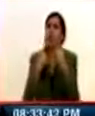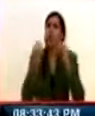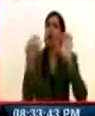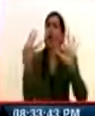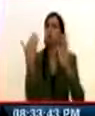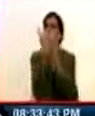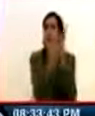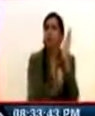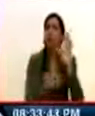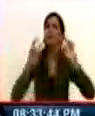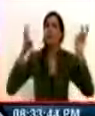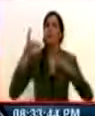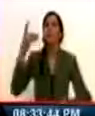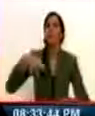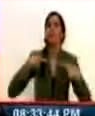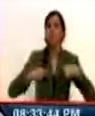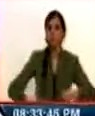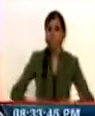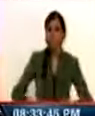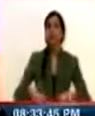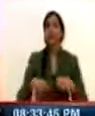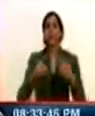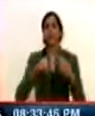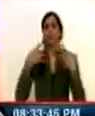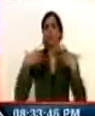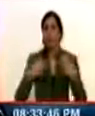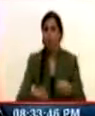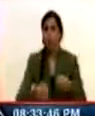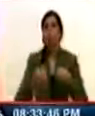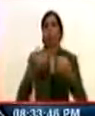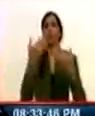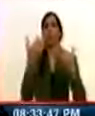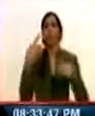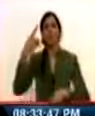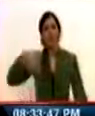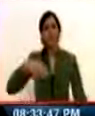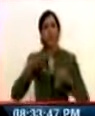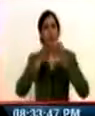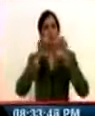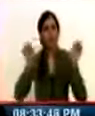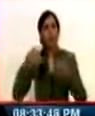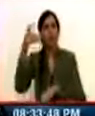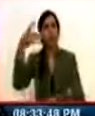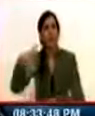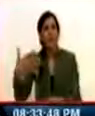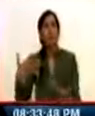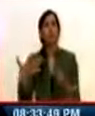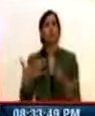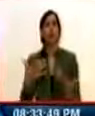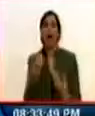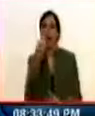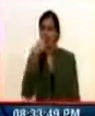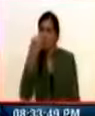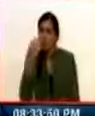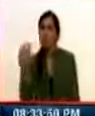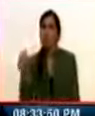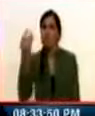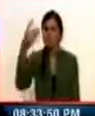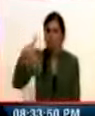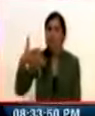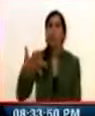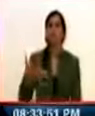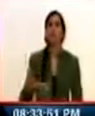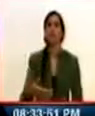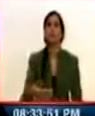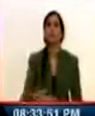en materia de derechos humanos. El derecho a la salud, el derecho a la educación, el derecho a la alimentación, el derecho a